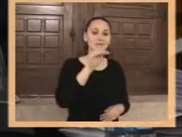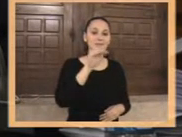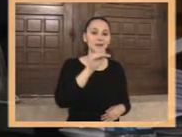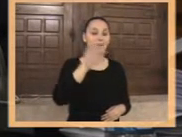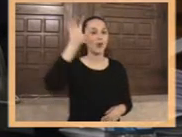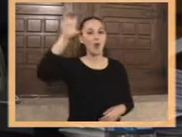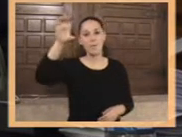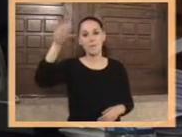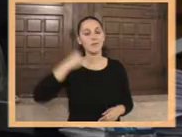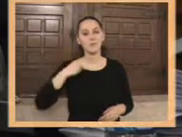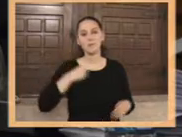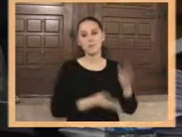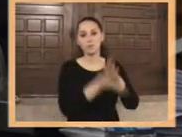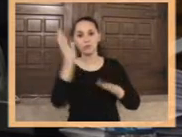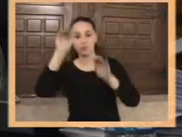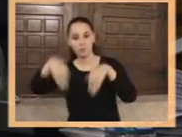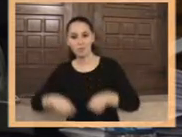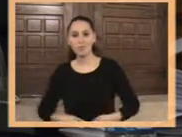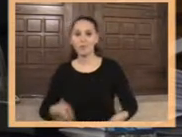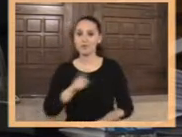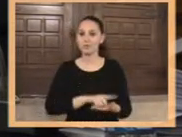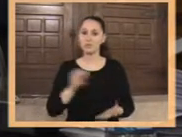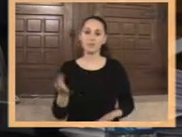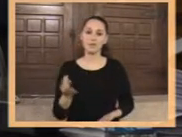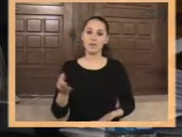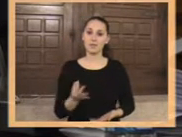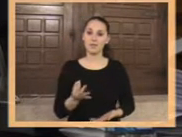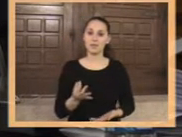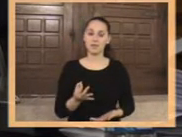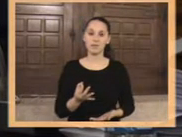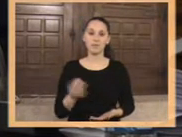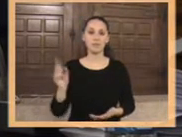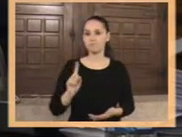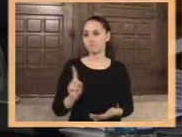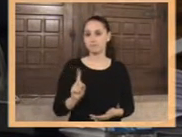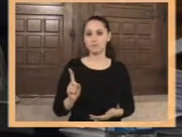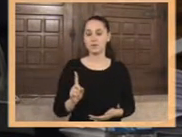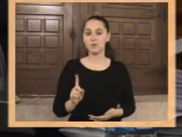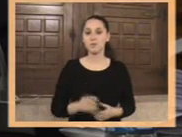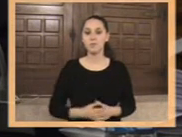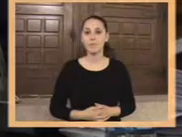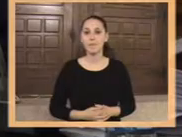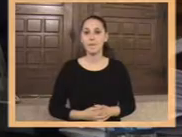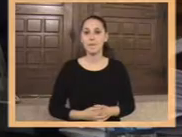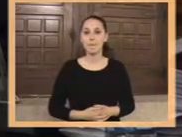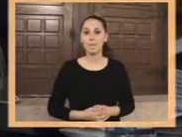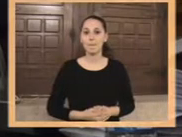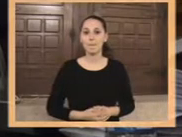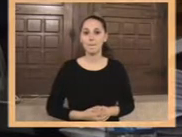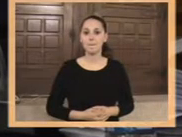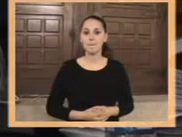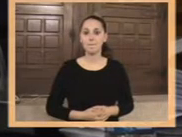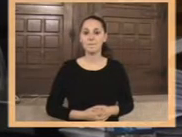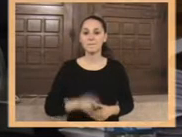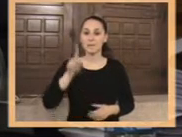y poner en marcha nuevos mecanismos no militarizados de gestión de los flujos migratorios en Europa y, por ende, en España. Y, en cuarto